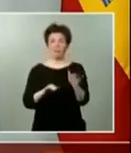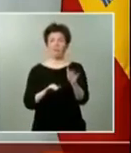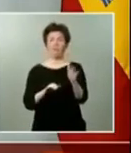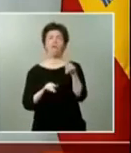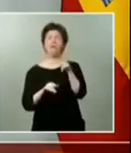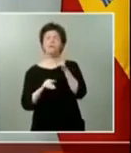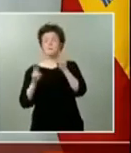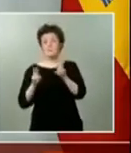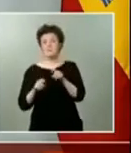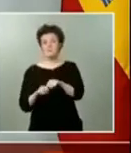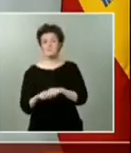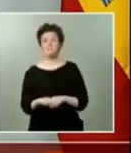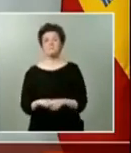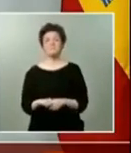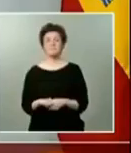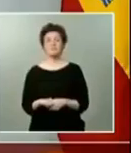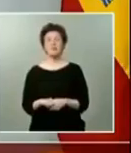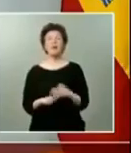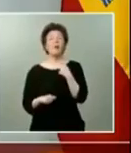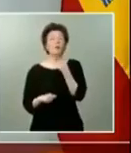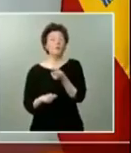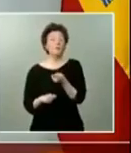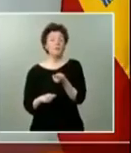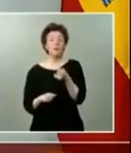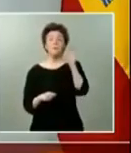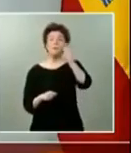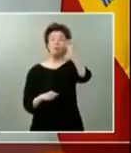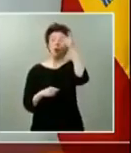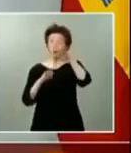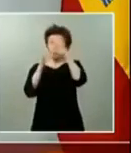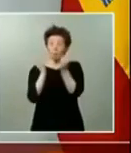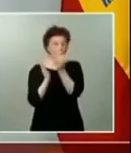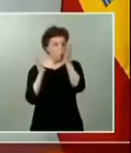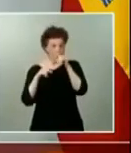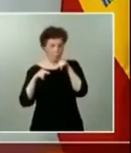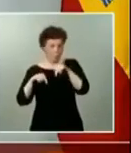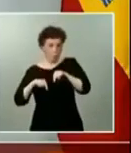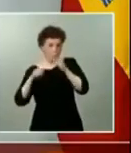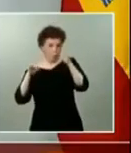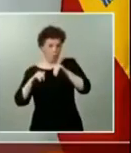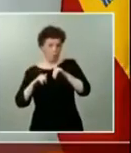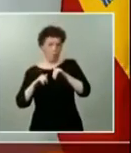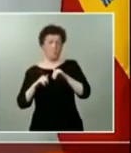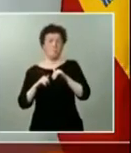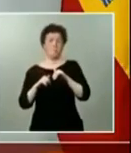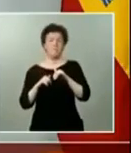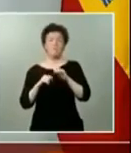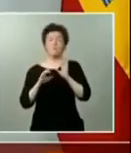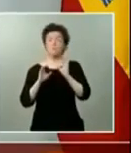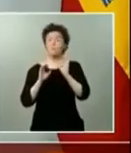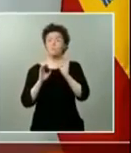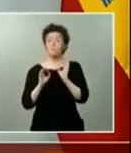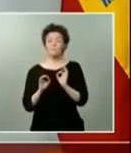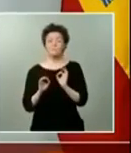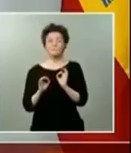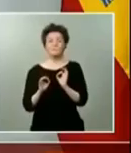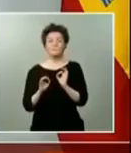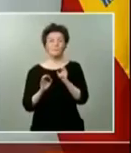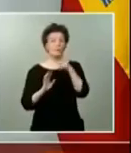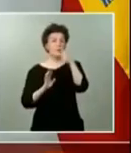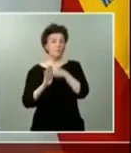materia. He de decirles que no hay ningún país en el mundo a día de hoy, después de lo que ha acontecido con la norma